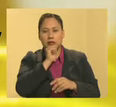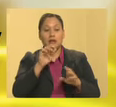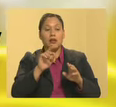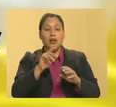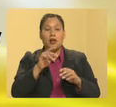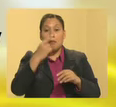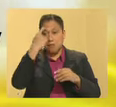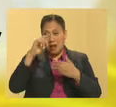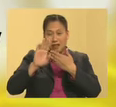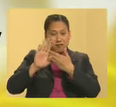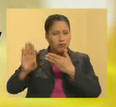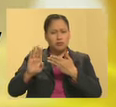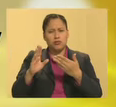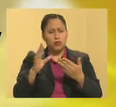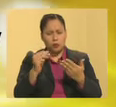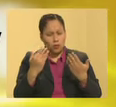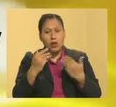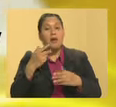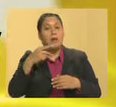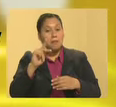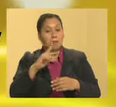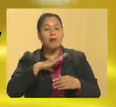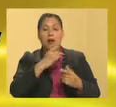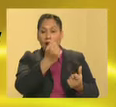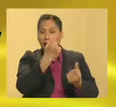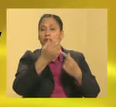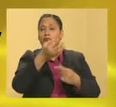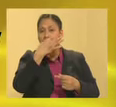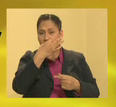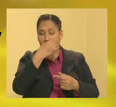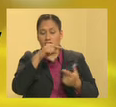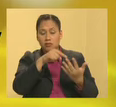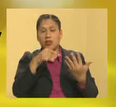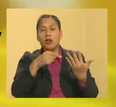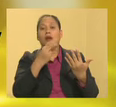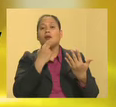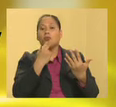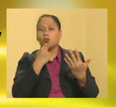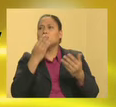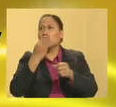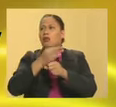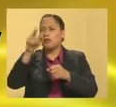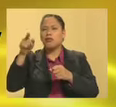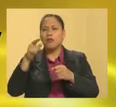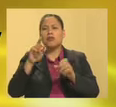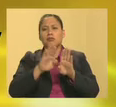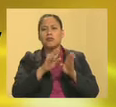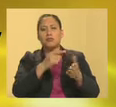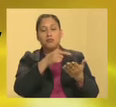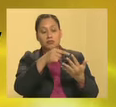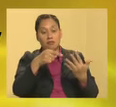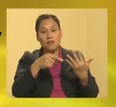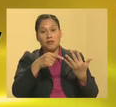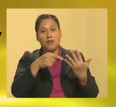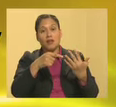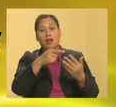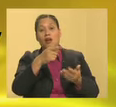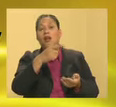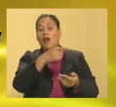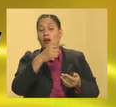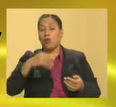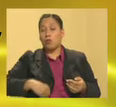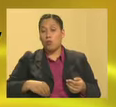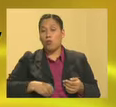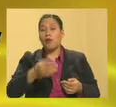pero hay algo muy importante, que hay medicamentos que se utilizan comúnmente que pueden llegar a desencadenar crisis